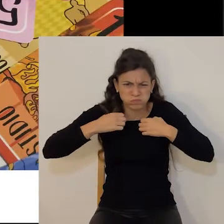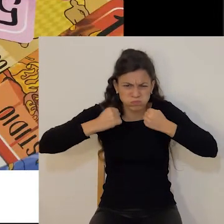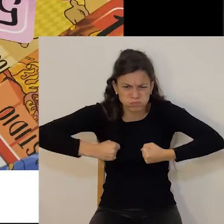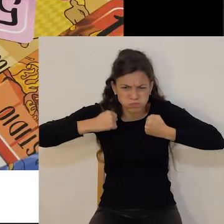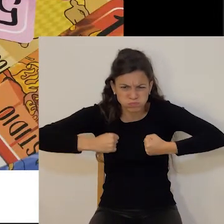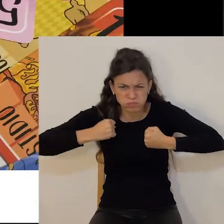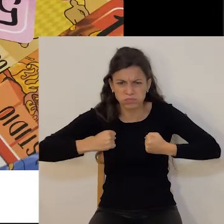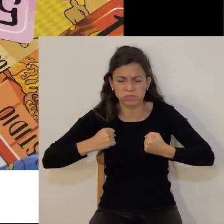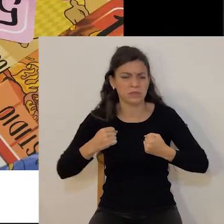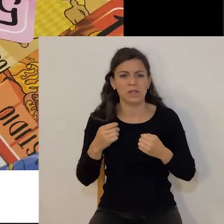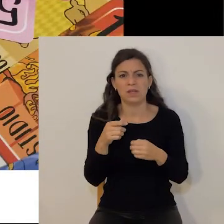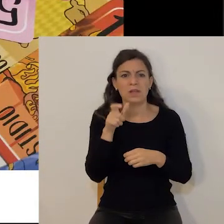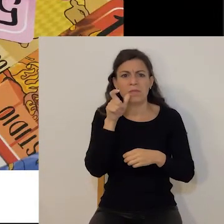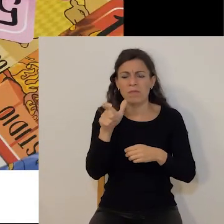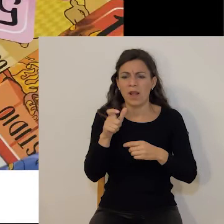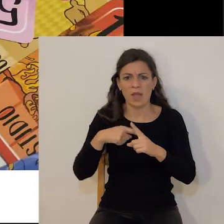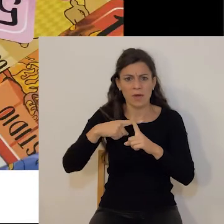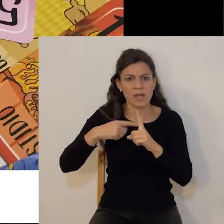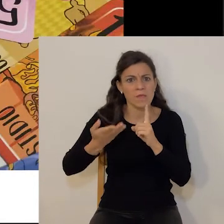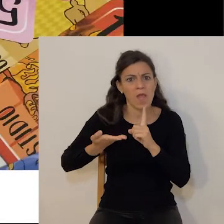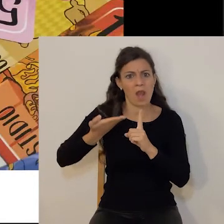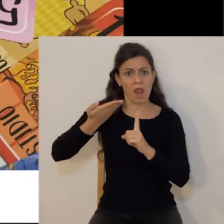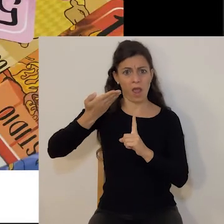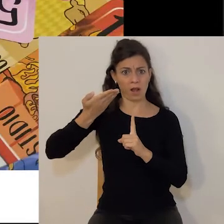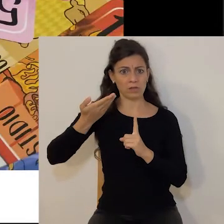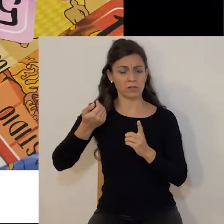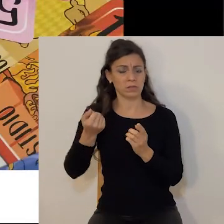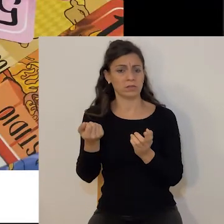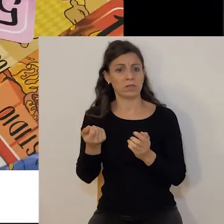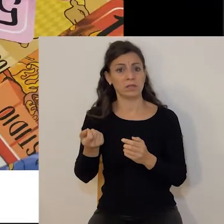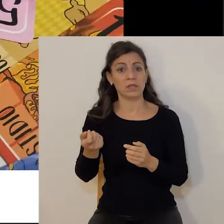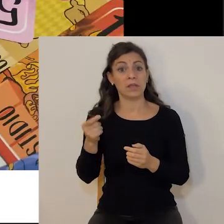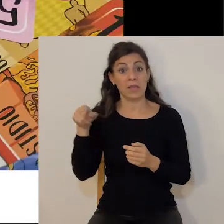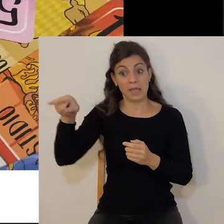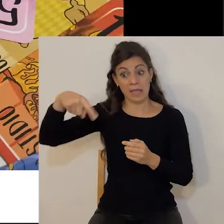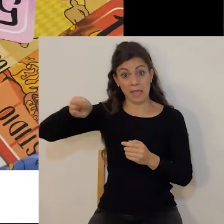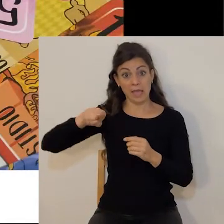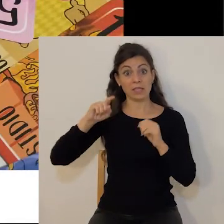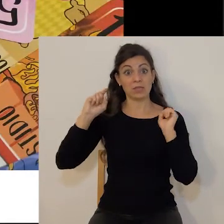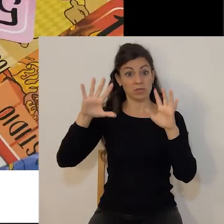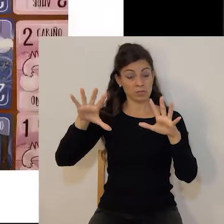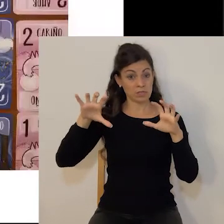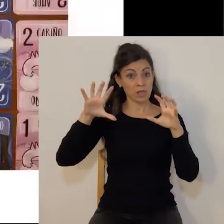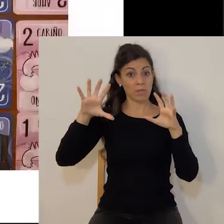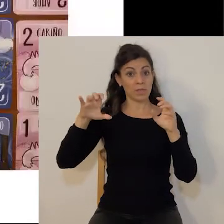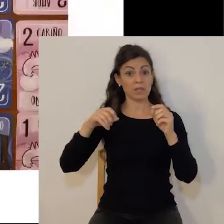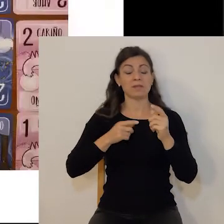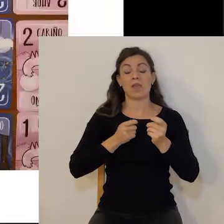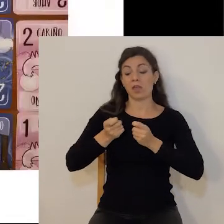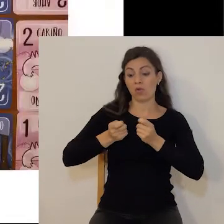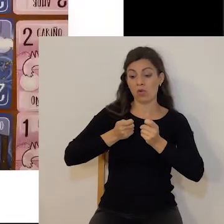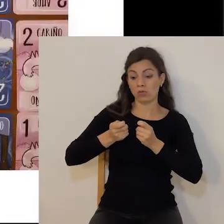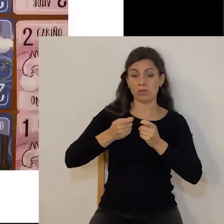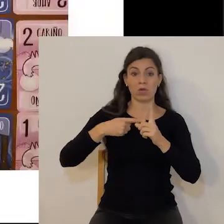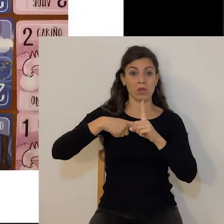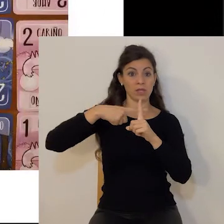hablan de estupor, me hablan de un lenguaje que así también pueden ellos aprender a modular y comprenderlo. Entonces estas